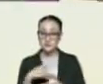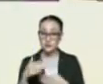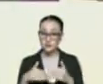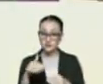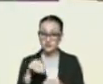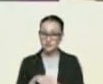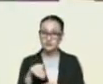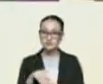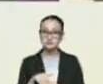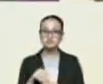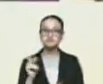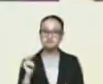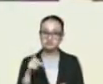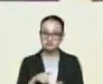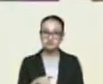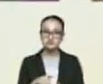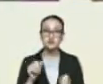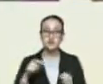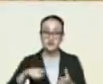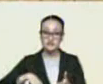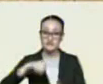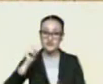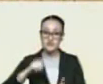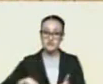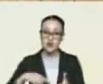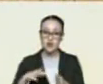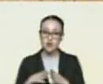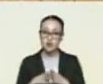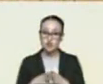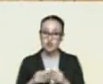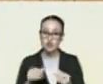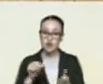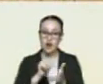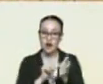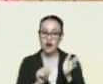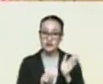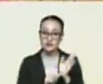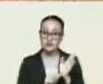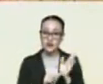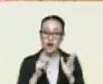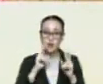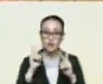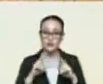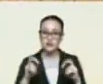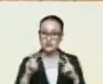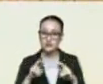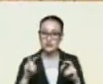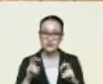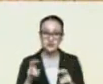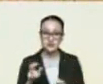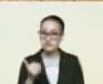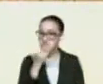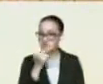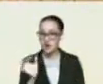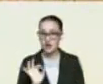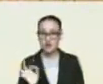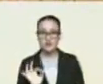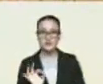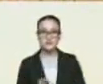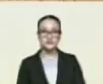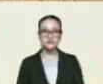proceso electoral asistieron y firmaron todas las actas de auditoría sin ninguna observación.